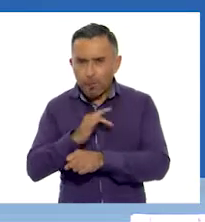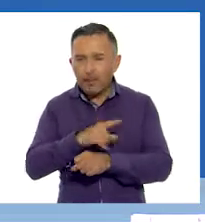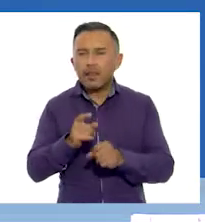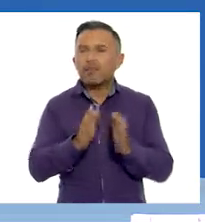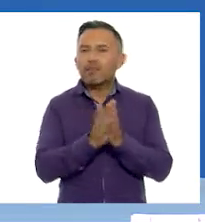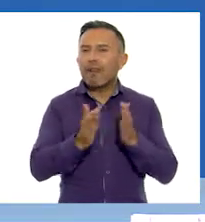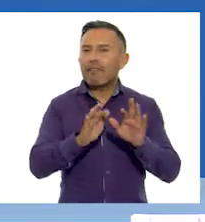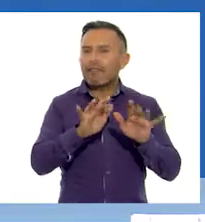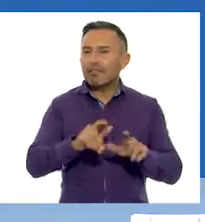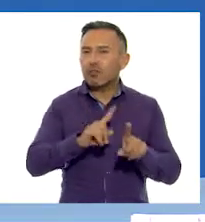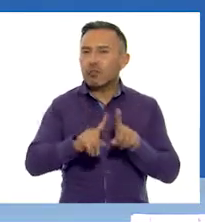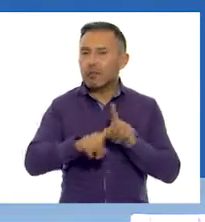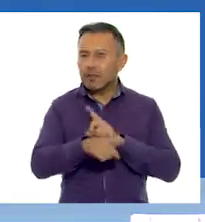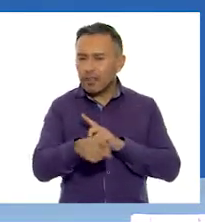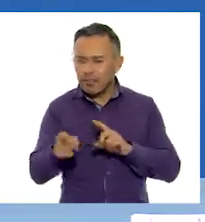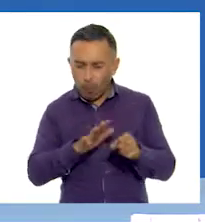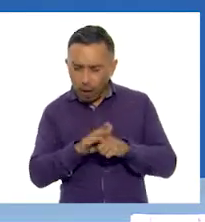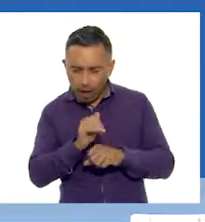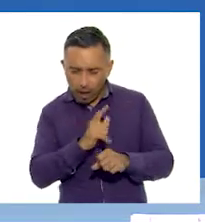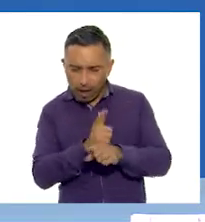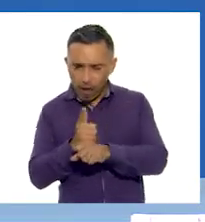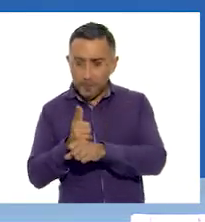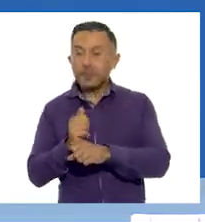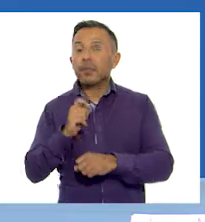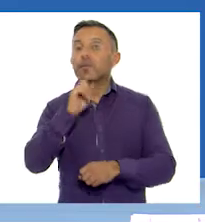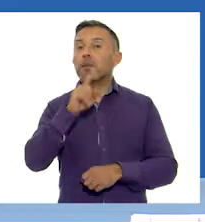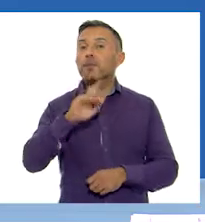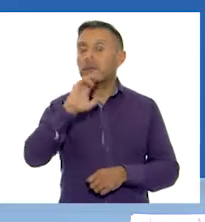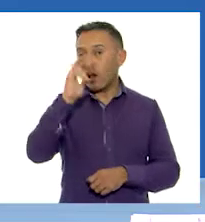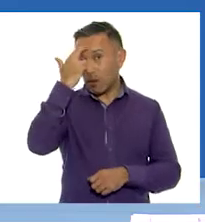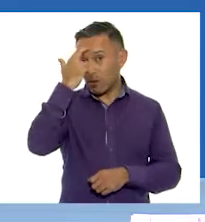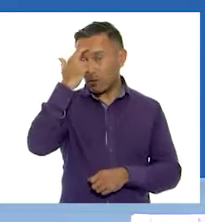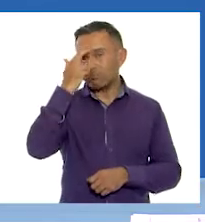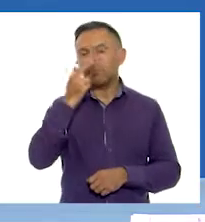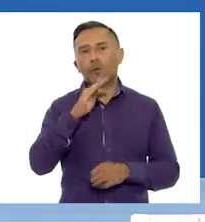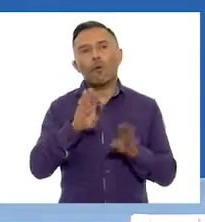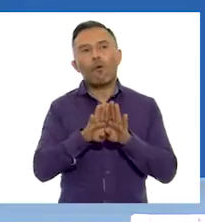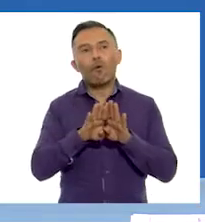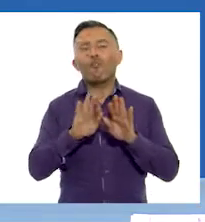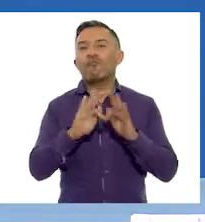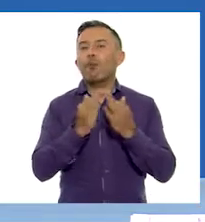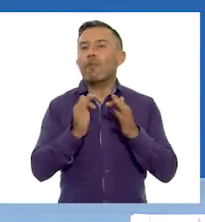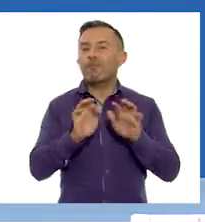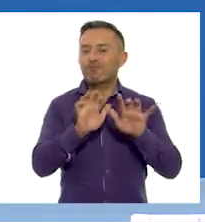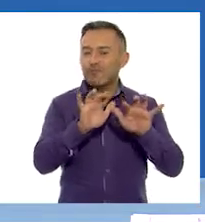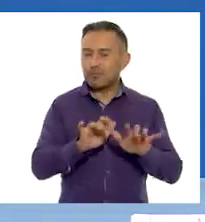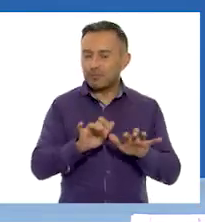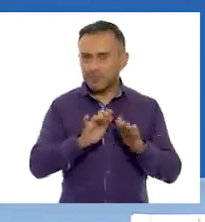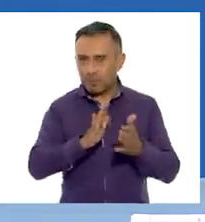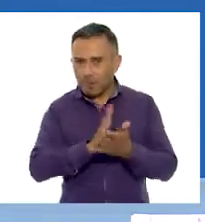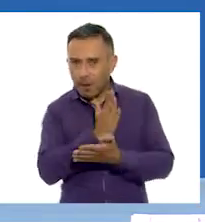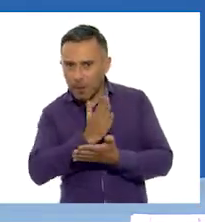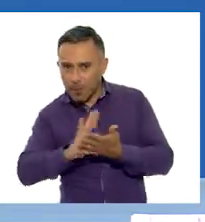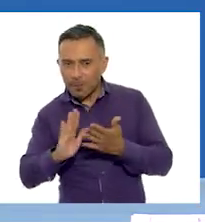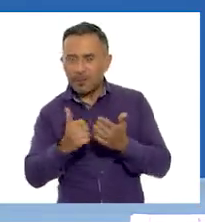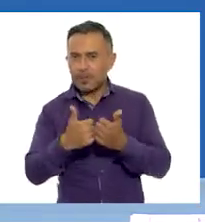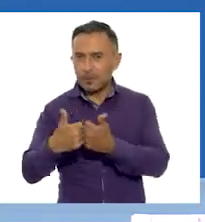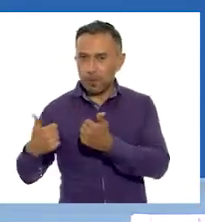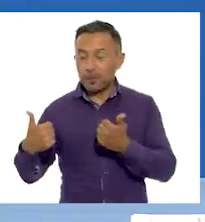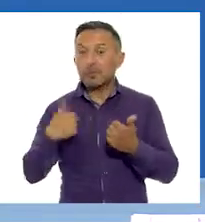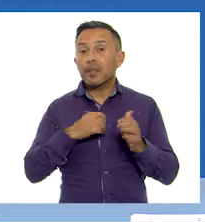textos. También me acuerdo que vimos cómo se estructuran y cómo se dividen, tanto en los temas